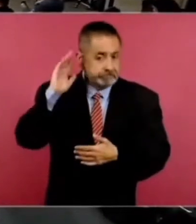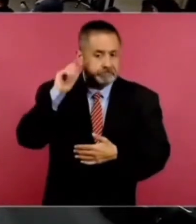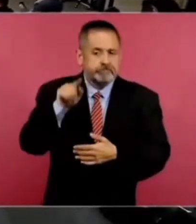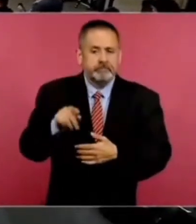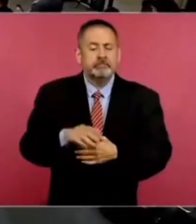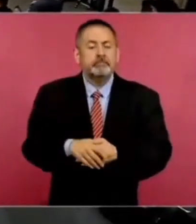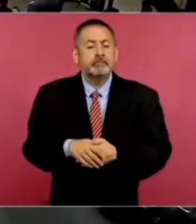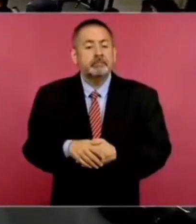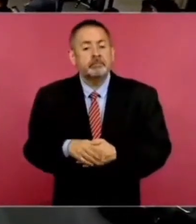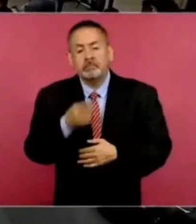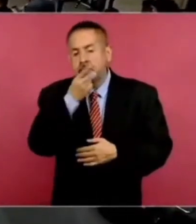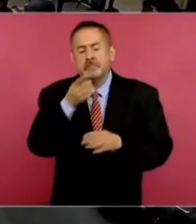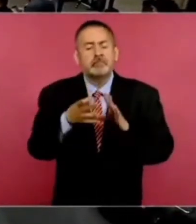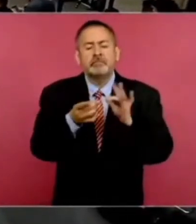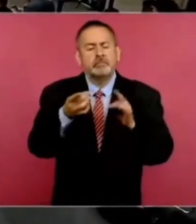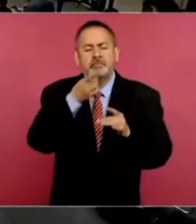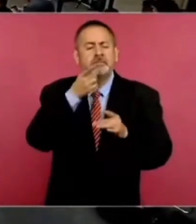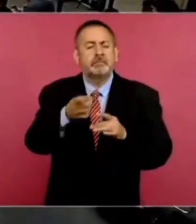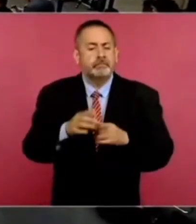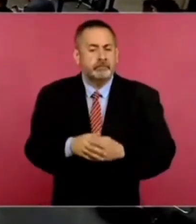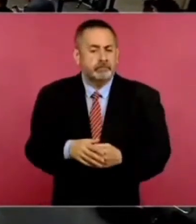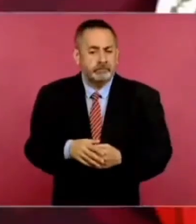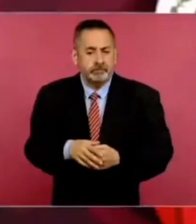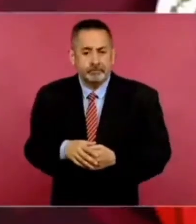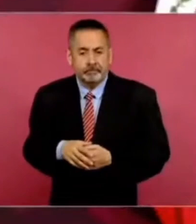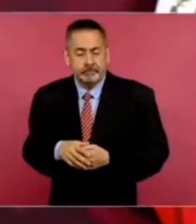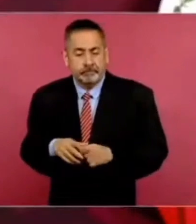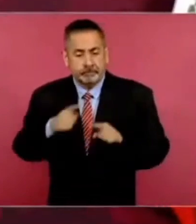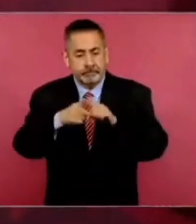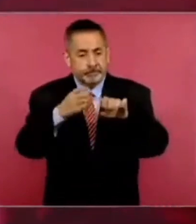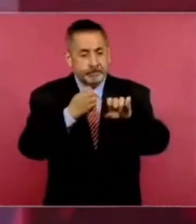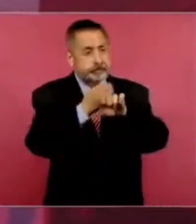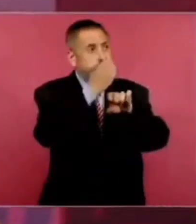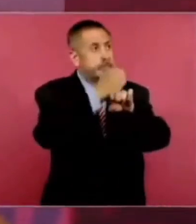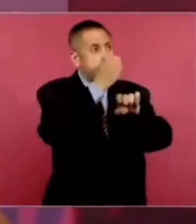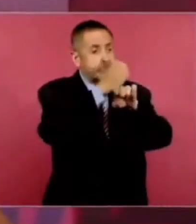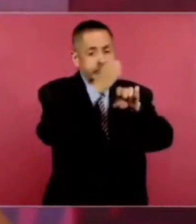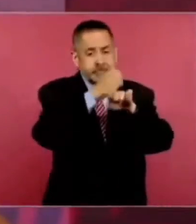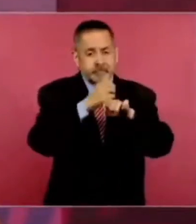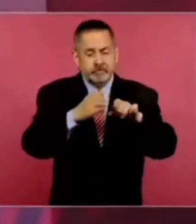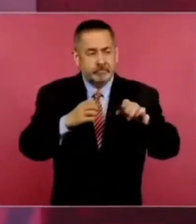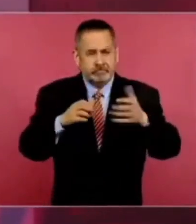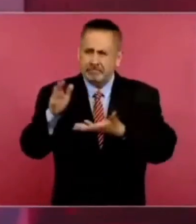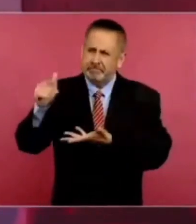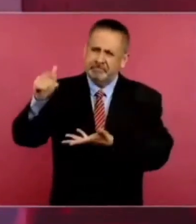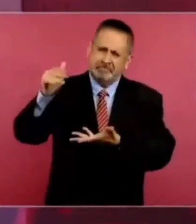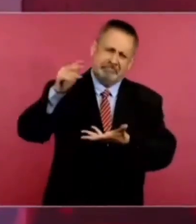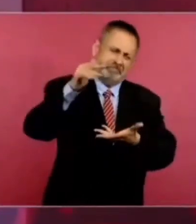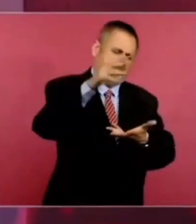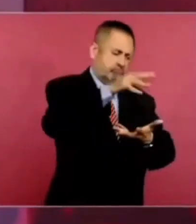que consiste en que los estados ceden su soberanía